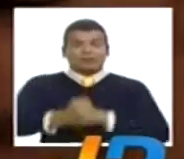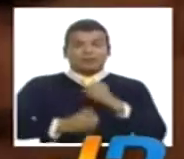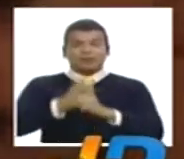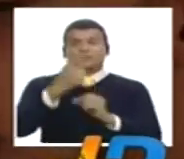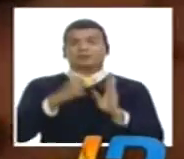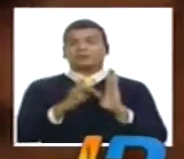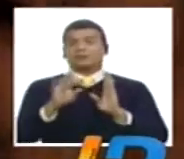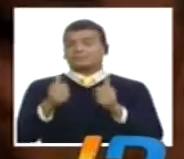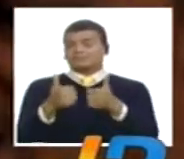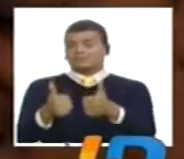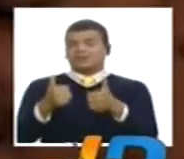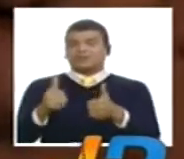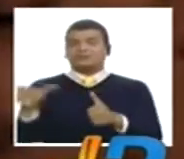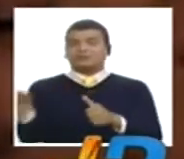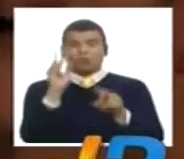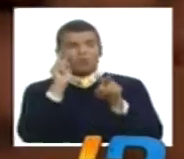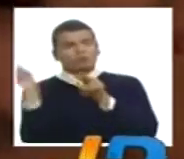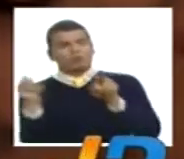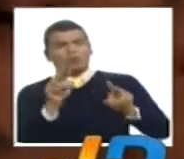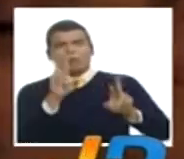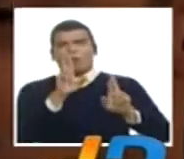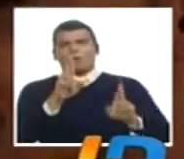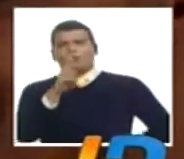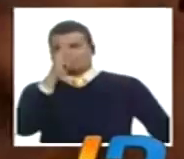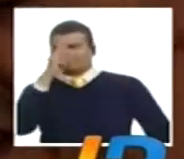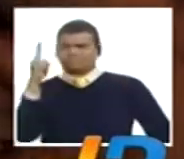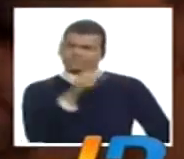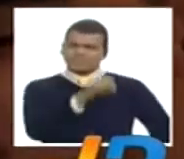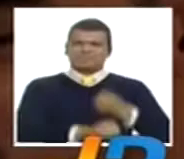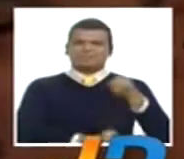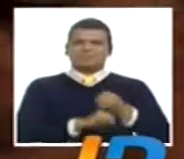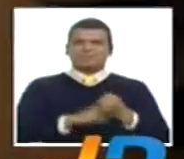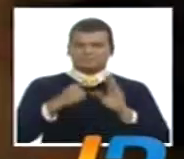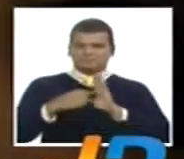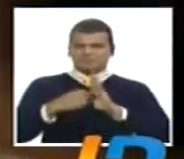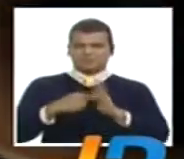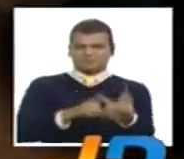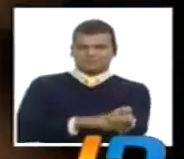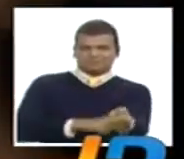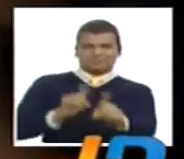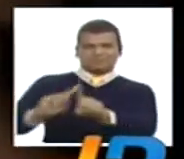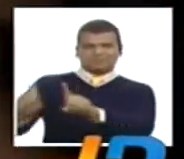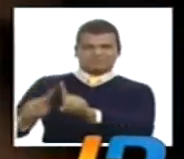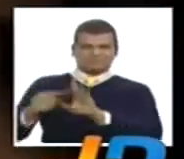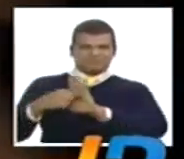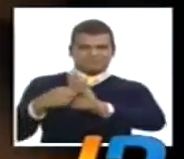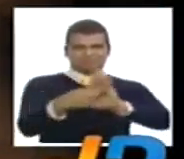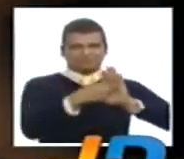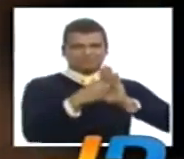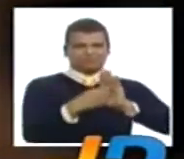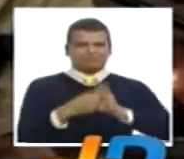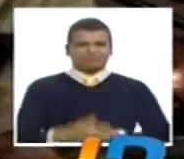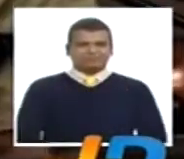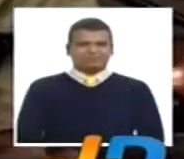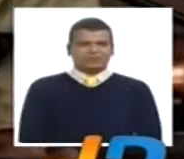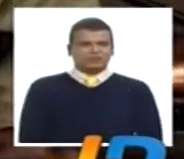espera continuar cautivando el público colombiano y demostrar ese estilo propio que caracteriza cada canción.